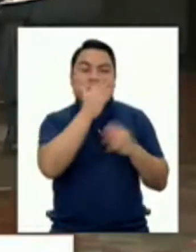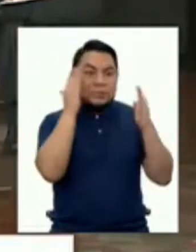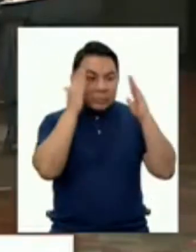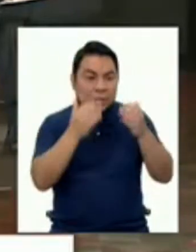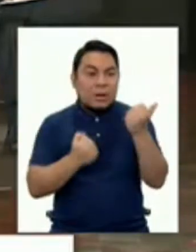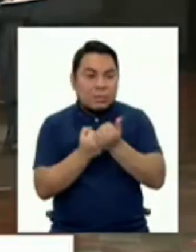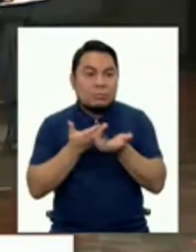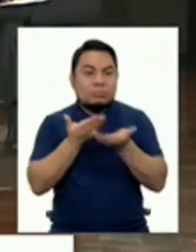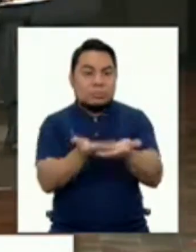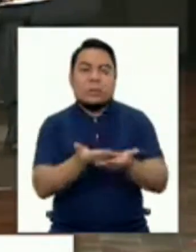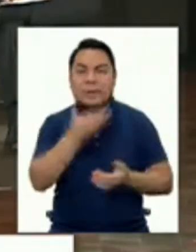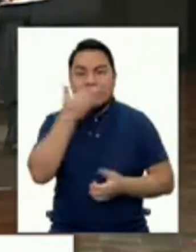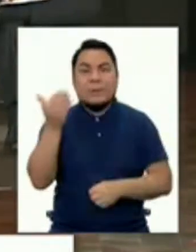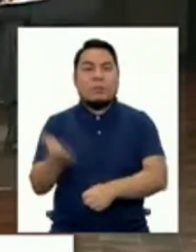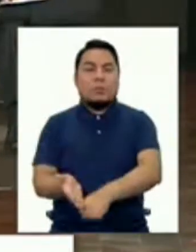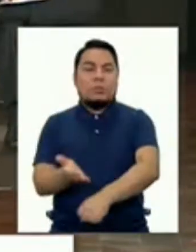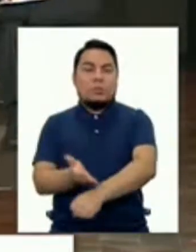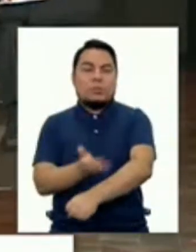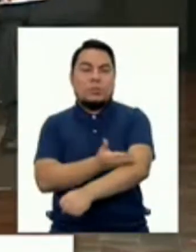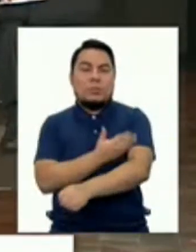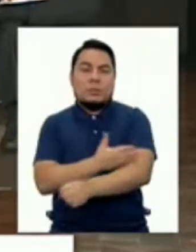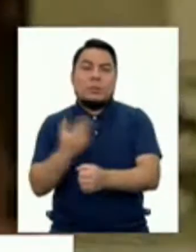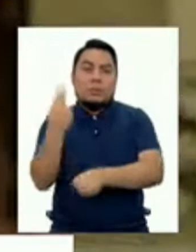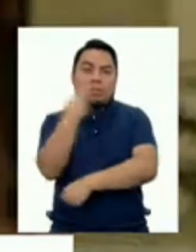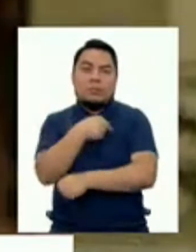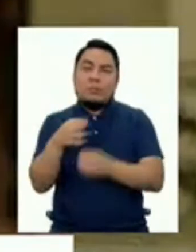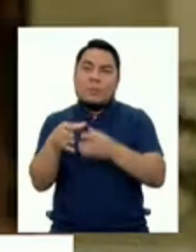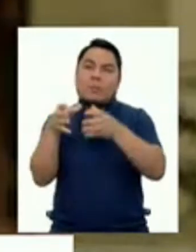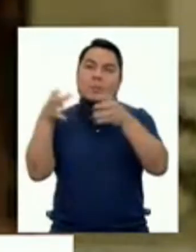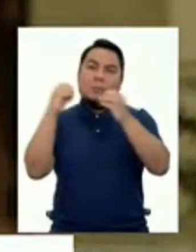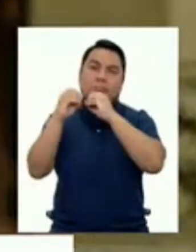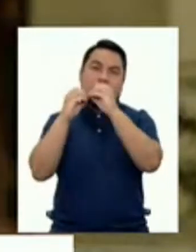seguimos mejorando y ampliando la capacidad hospitalaria.